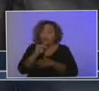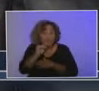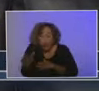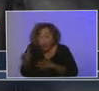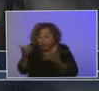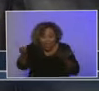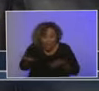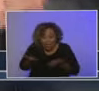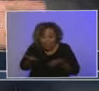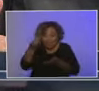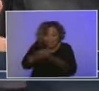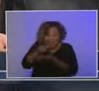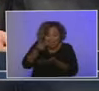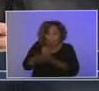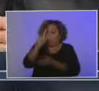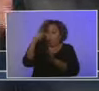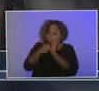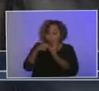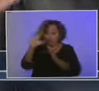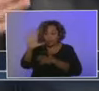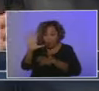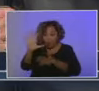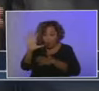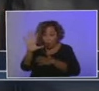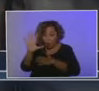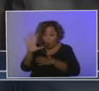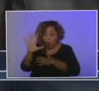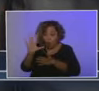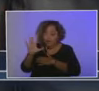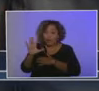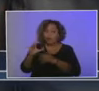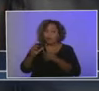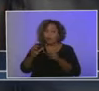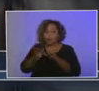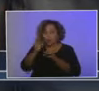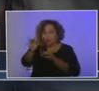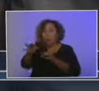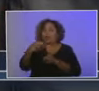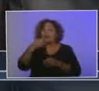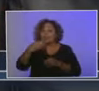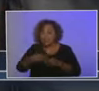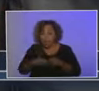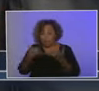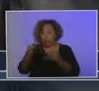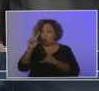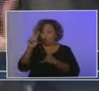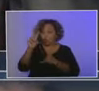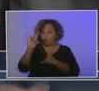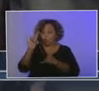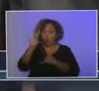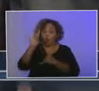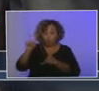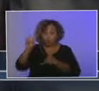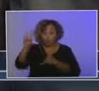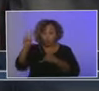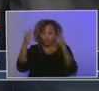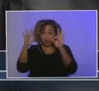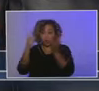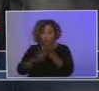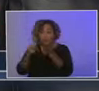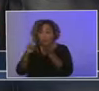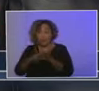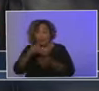billones aquí. Llegó 1.5, pero que se obligó a diciembre. Hay 8.2 que se firmó en febrero, pero